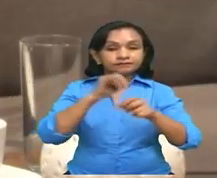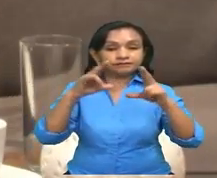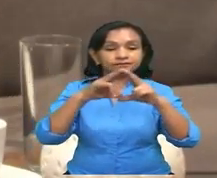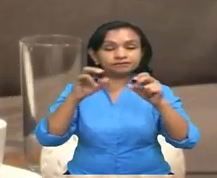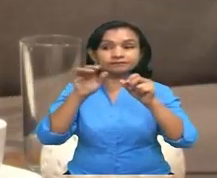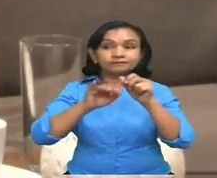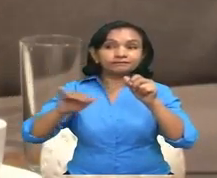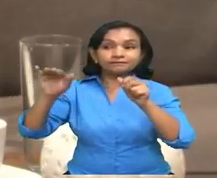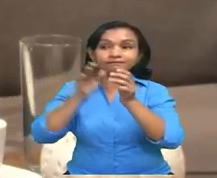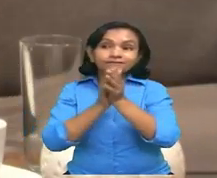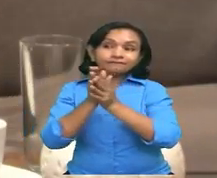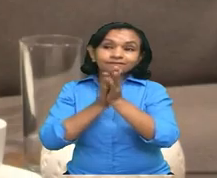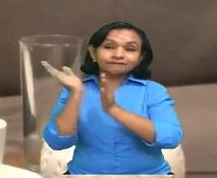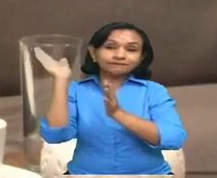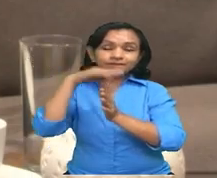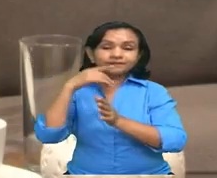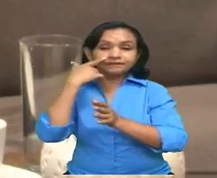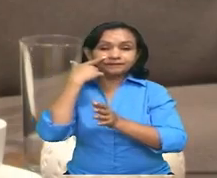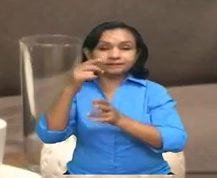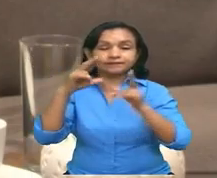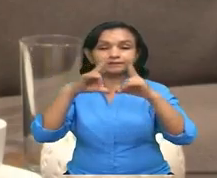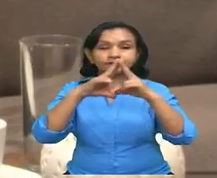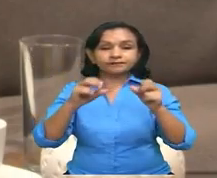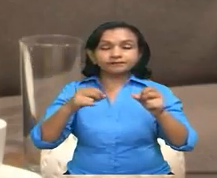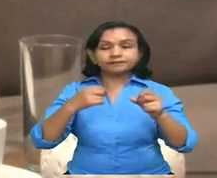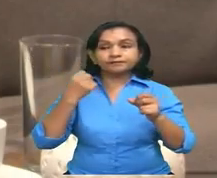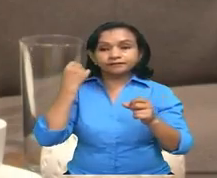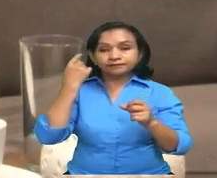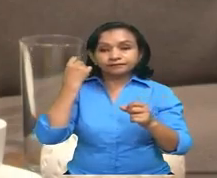alcaldías también, que se han esmerado en la recepción de estos turistas,